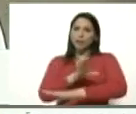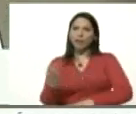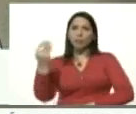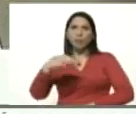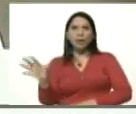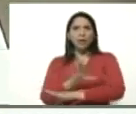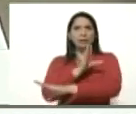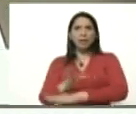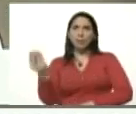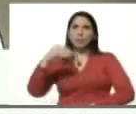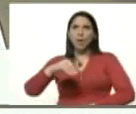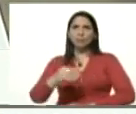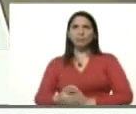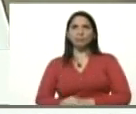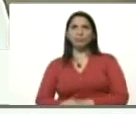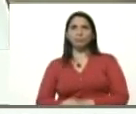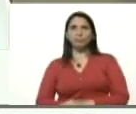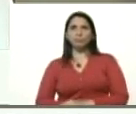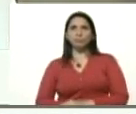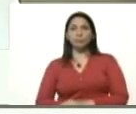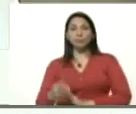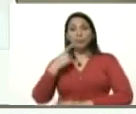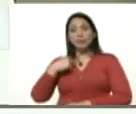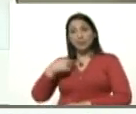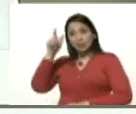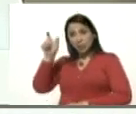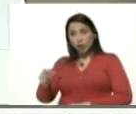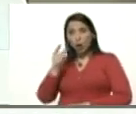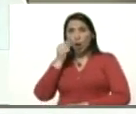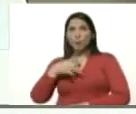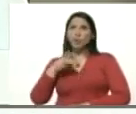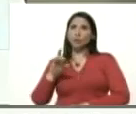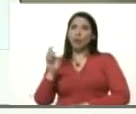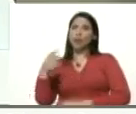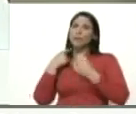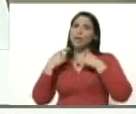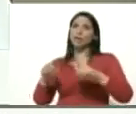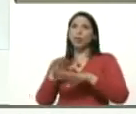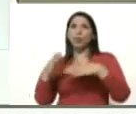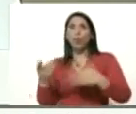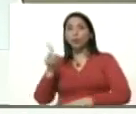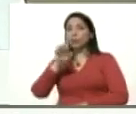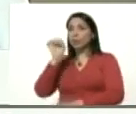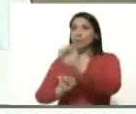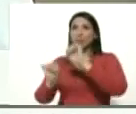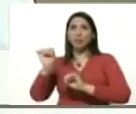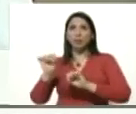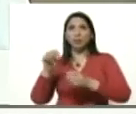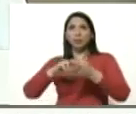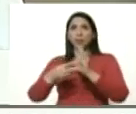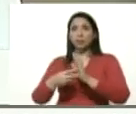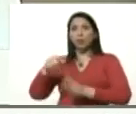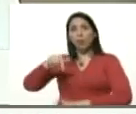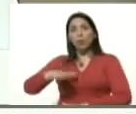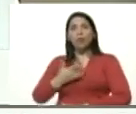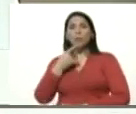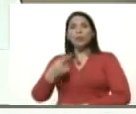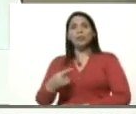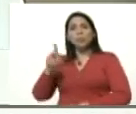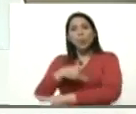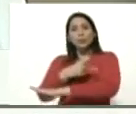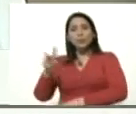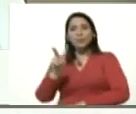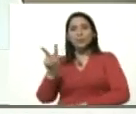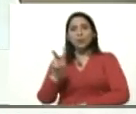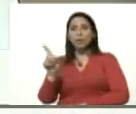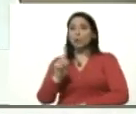cantando. Alberto Albelo Torrealba nos decía, duele lo que se perdió cuando no se ha defendido. Sin embargo, hoy podemos decir que la poesía